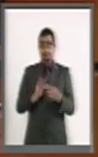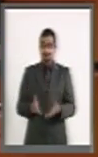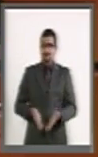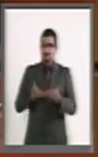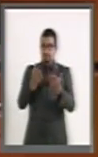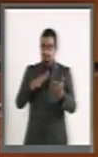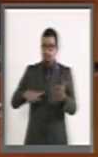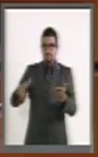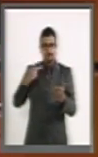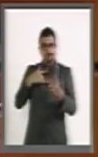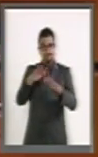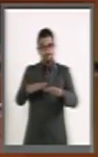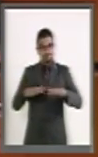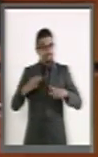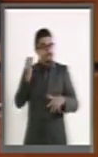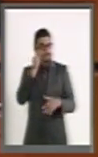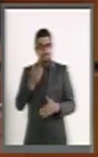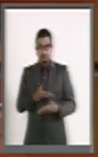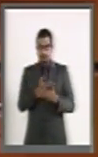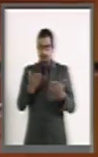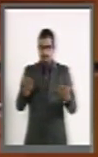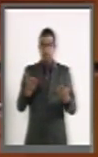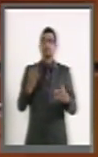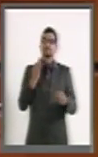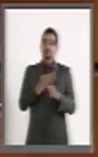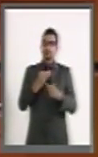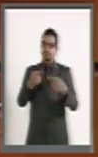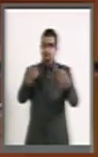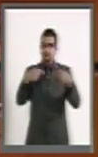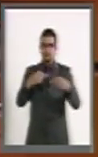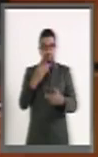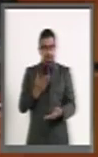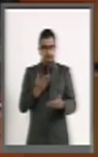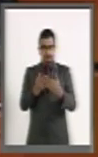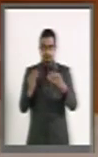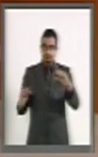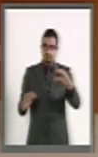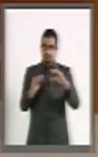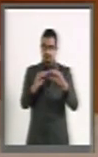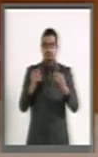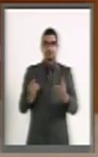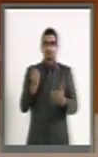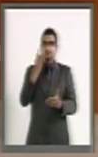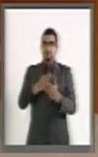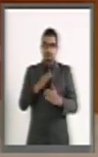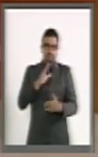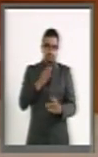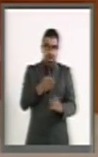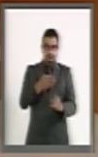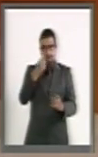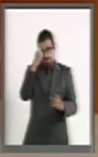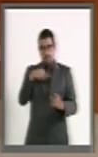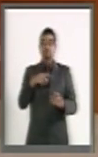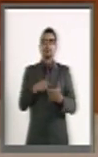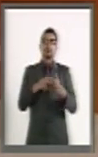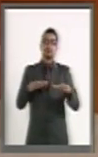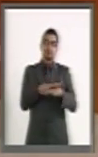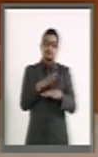la consideración del Pleno de esta soberanía el siguiente proyecto de decreto único. Se reforma en el